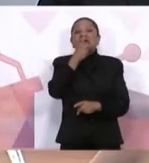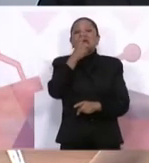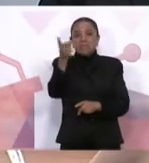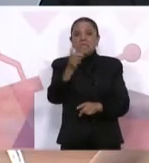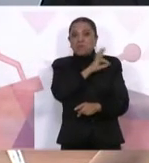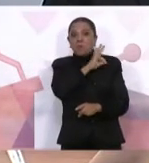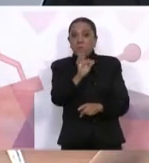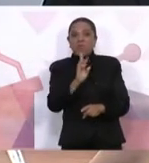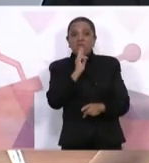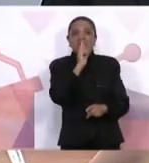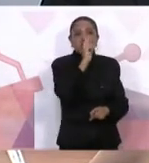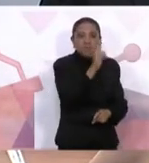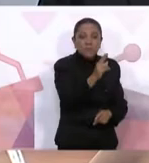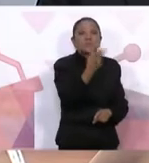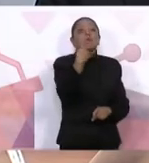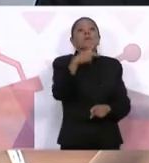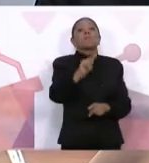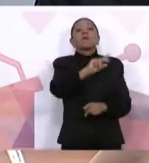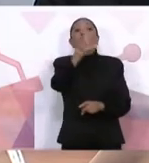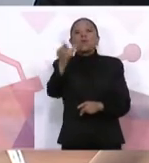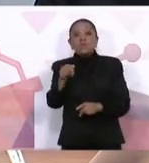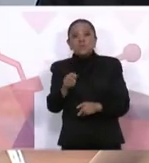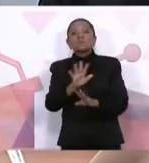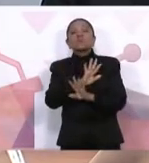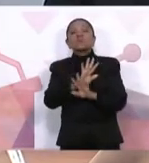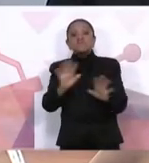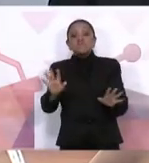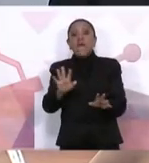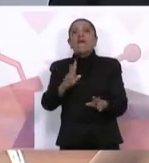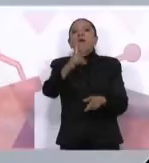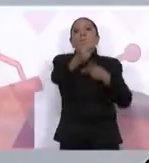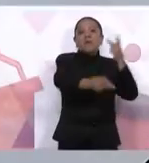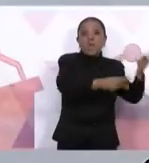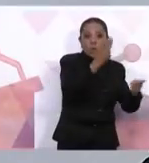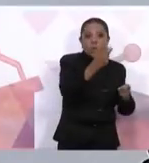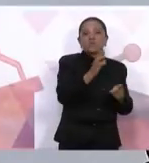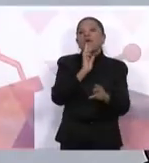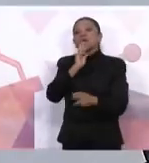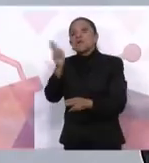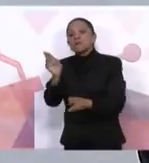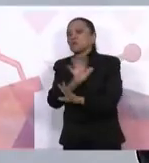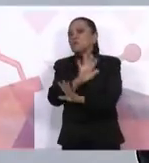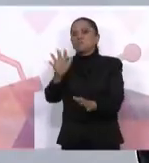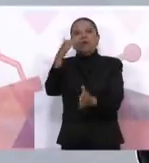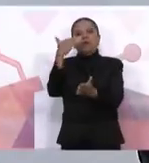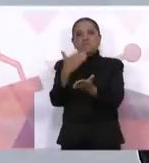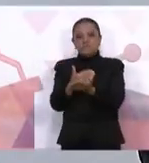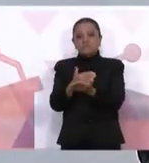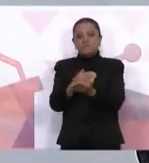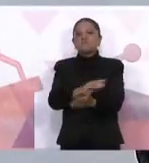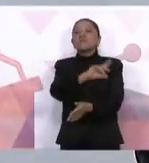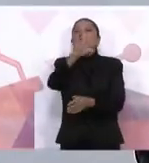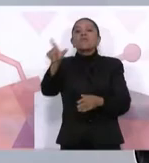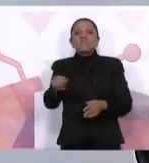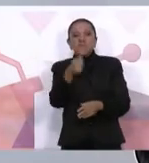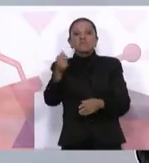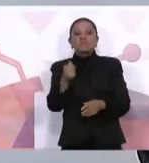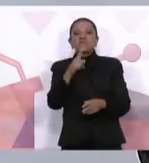bloque 1 y 2 vamos al bloque número 3 que consiste en dos rondas de 10 preguntas rápidas